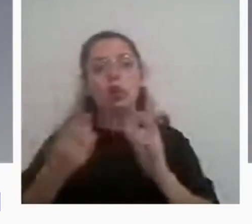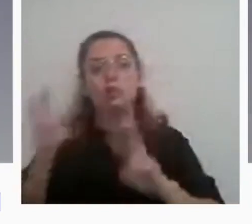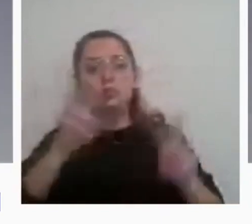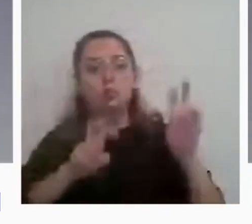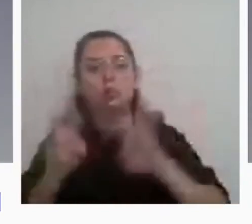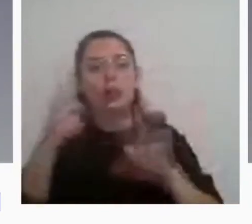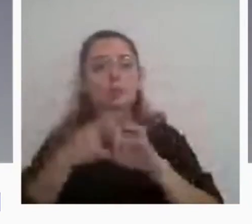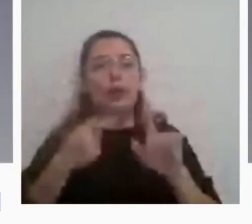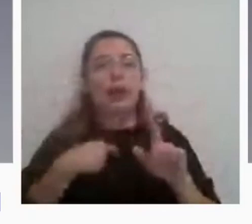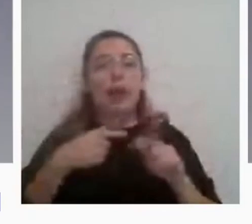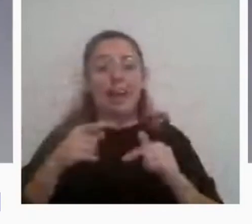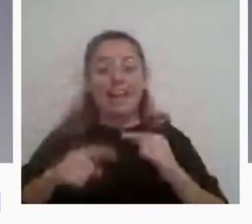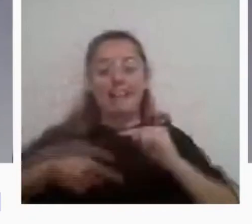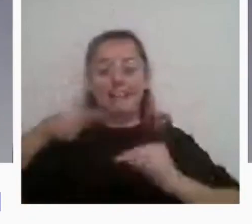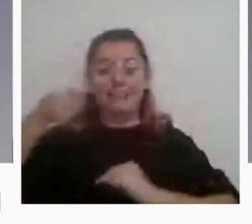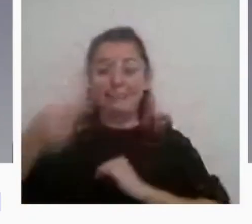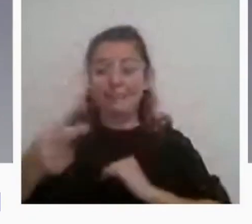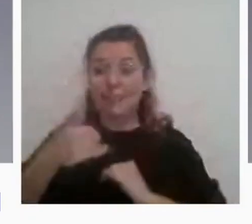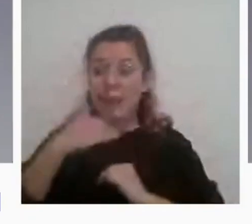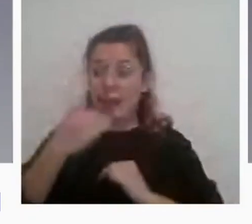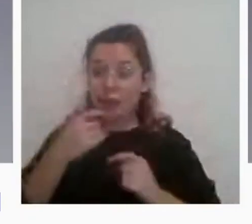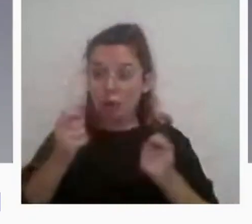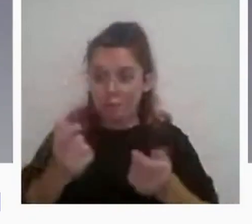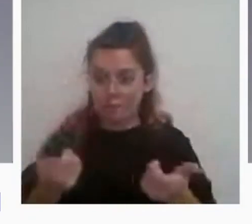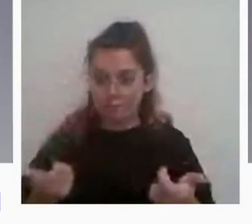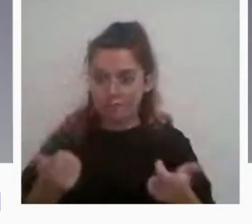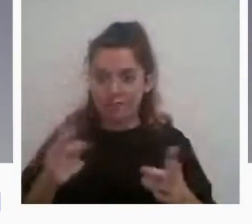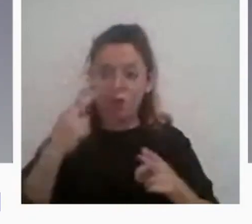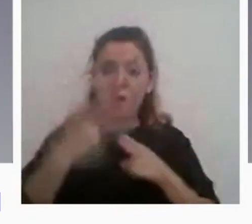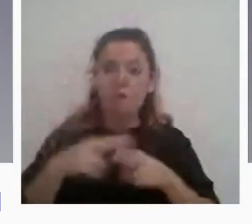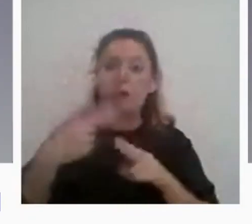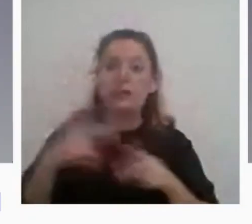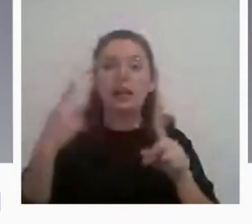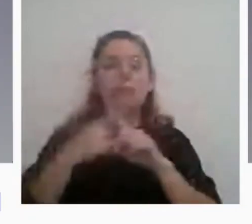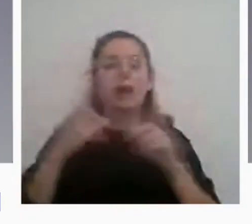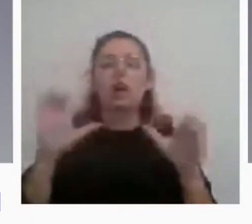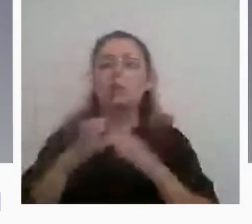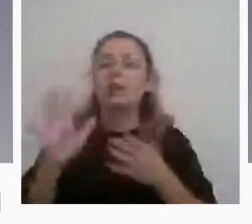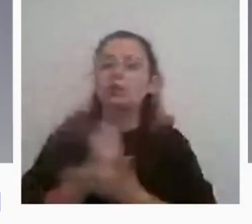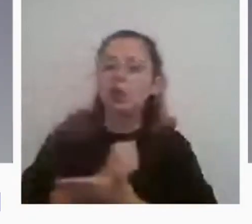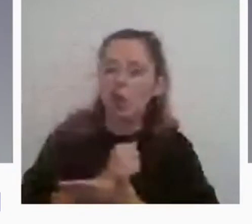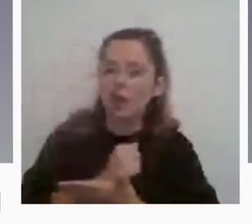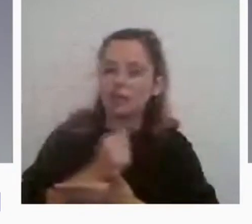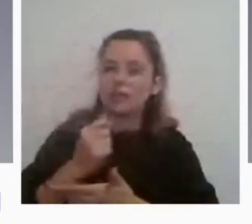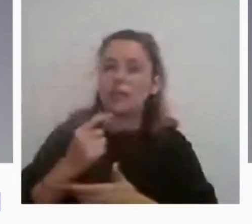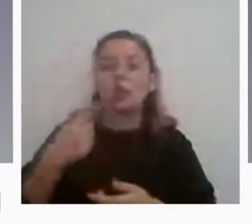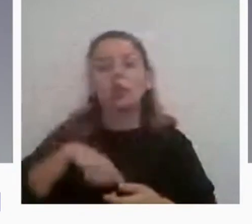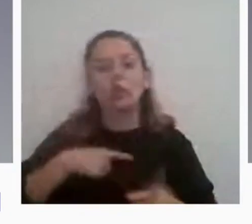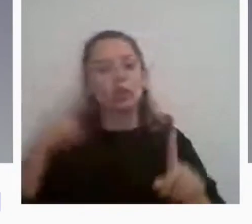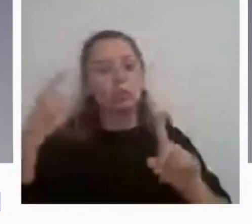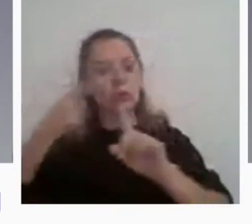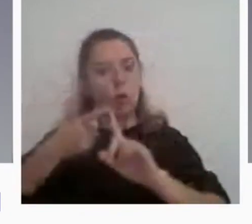legado, dejar un legado, no solo para una política, para toda una comunidad. Y ese es lo gran divertimento que tenemos que hacer. Tenemos